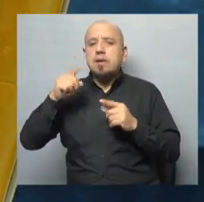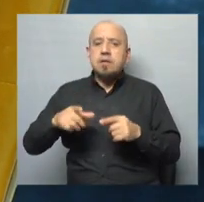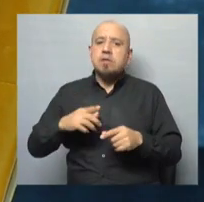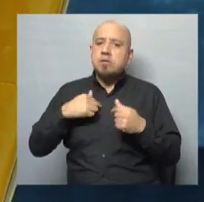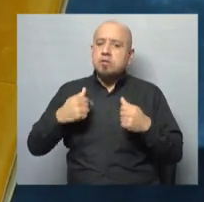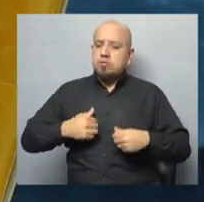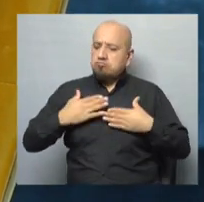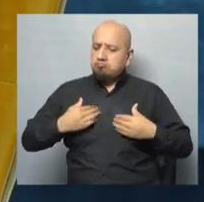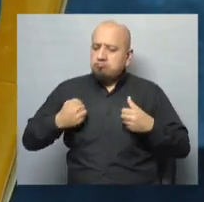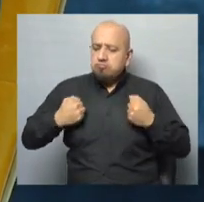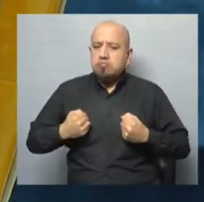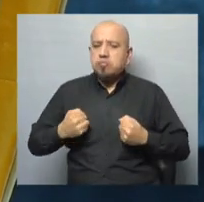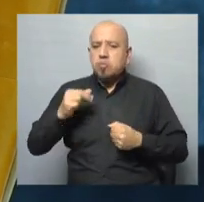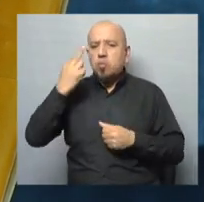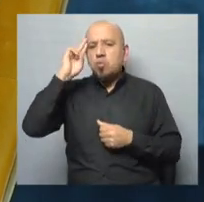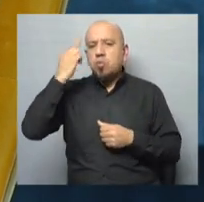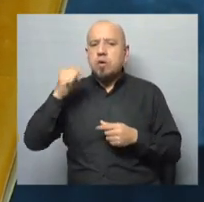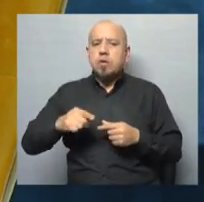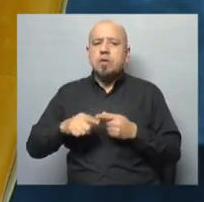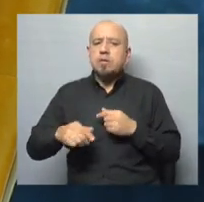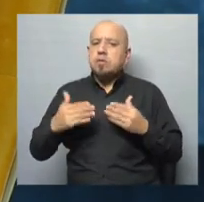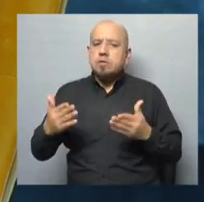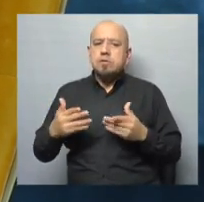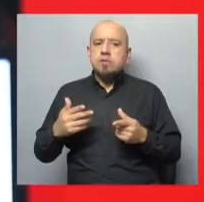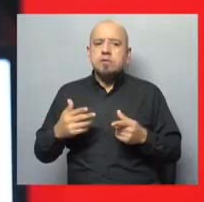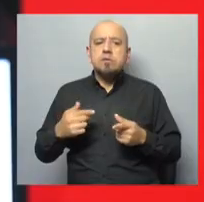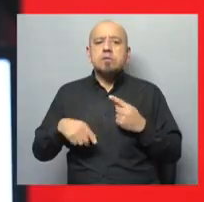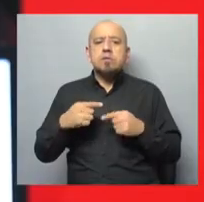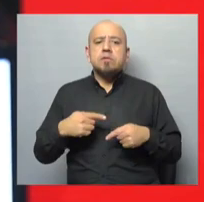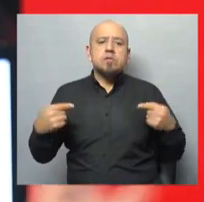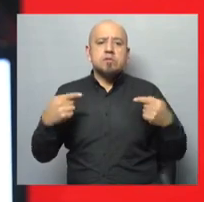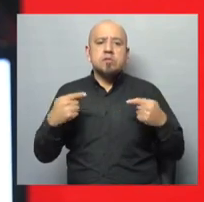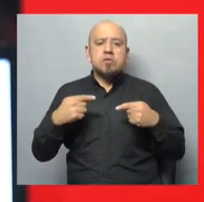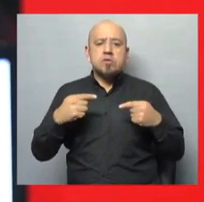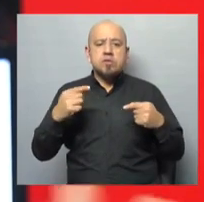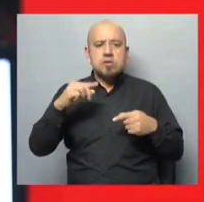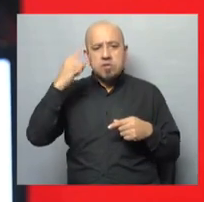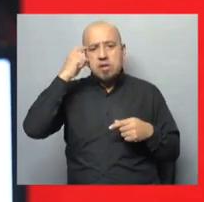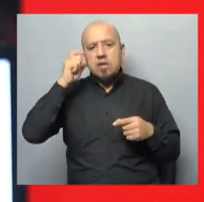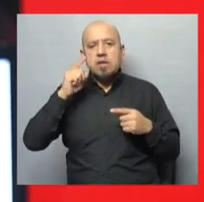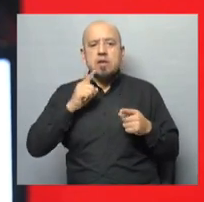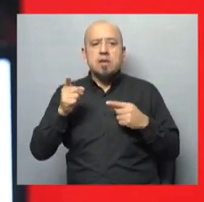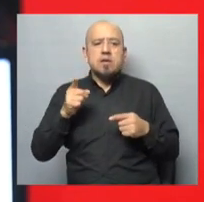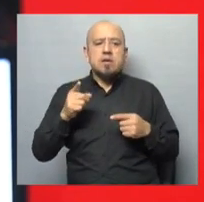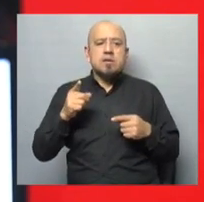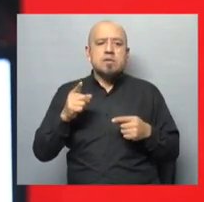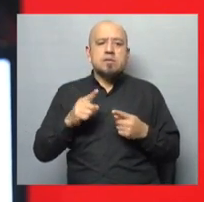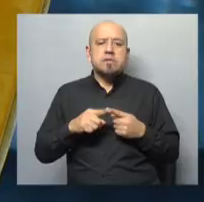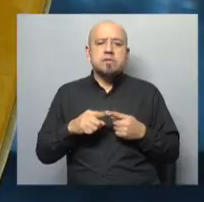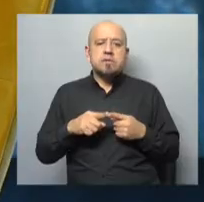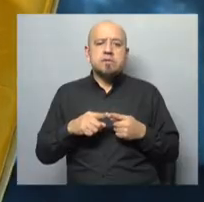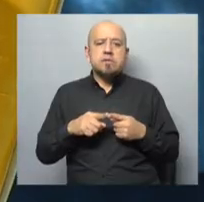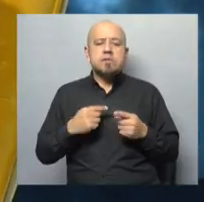que somos orientales y ver sus versos las ideologías foráneas y